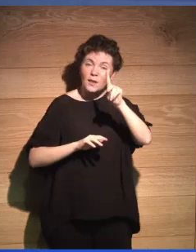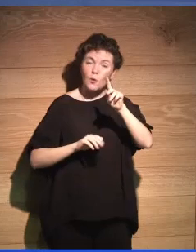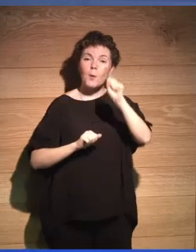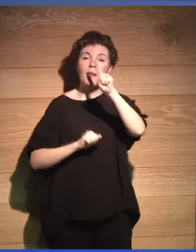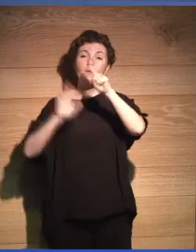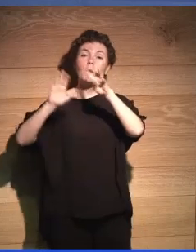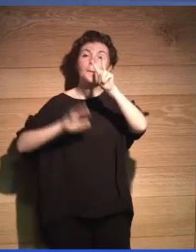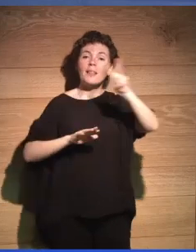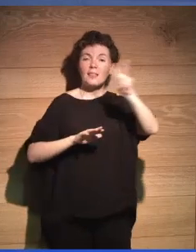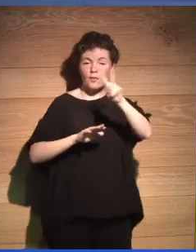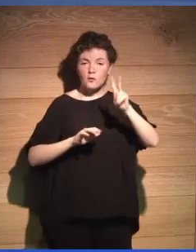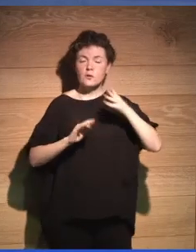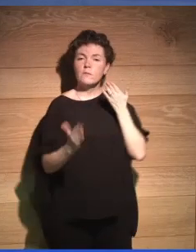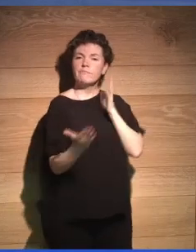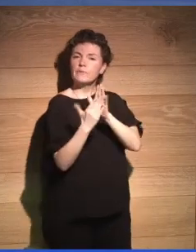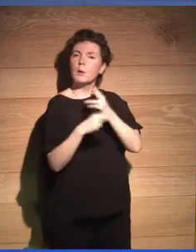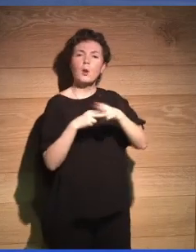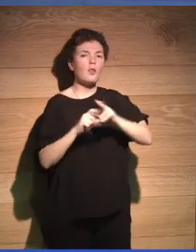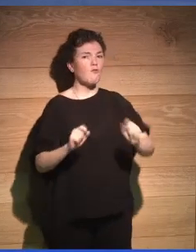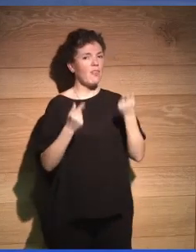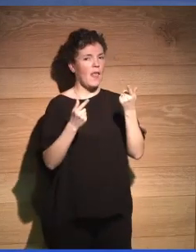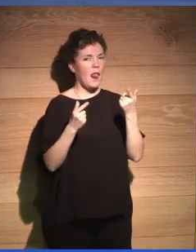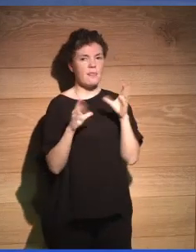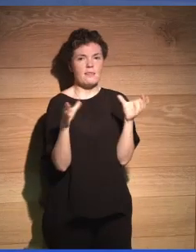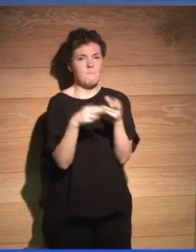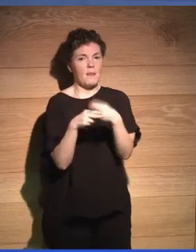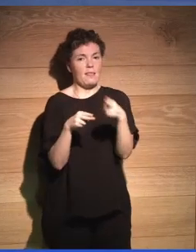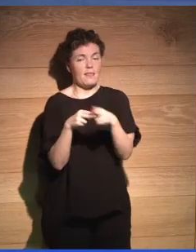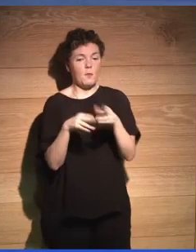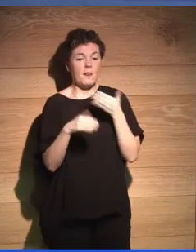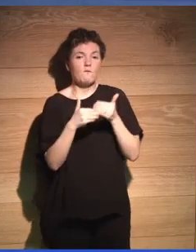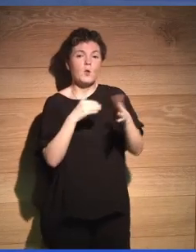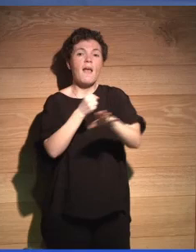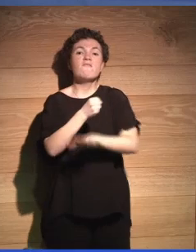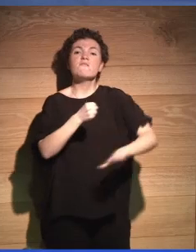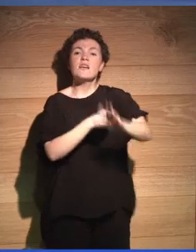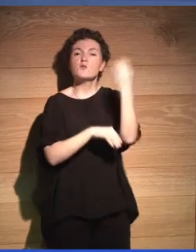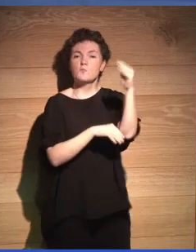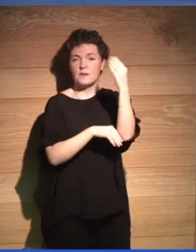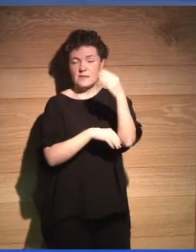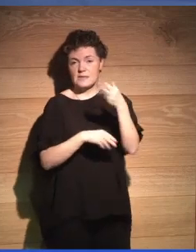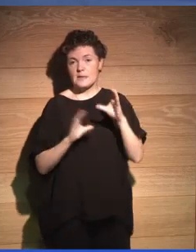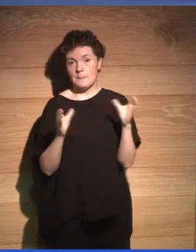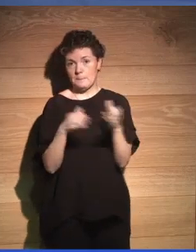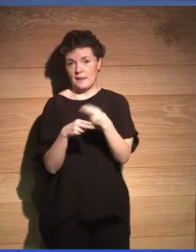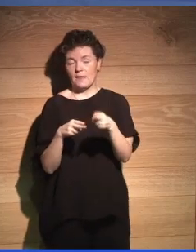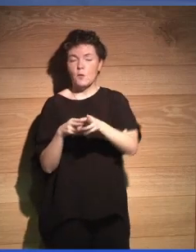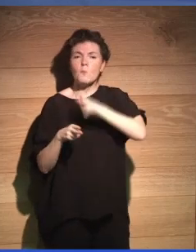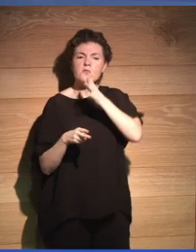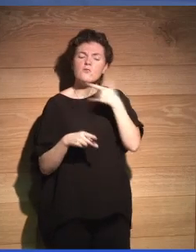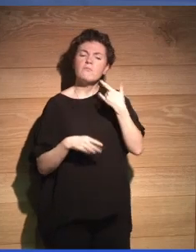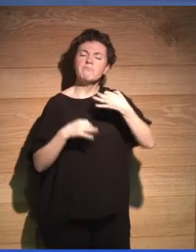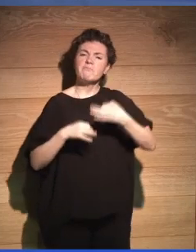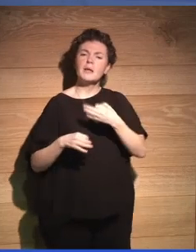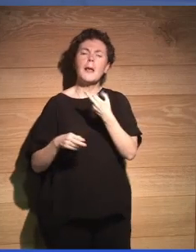1921-1922, se enfrentó a la política oficial del partido, cara a las bases juveniles del partido, y por eso decidió darse